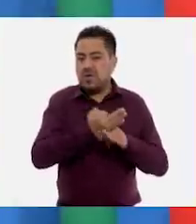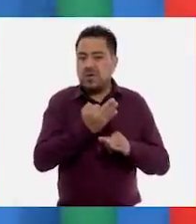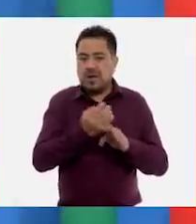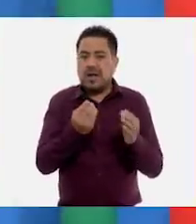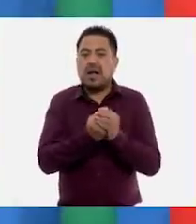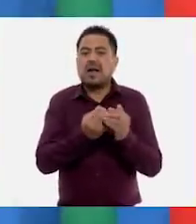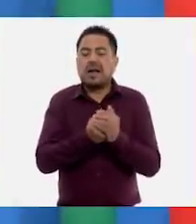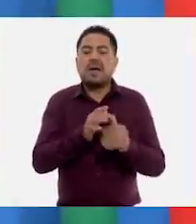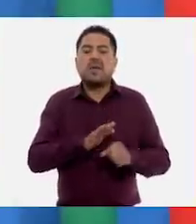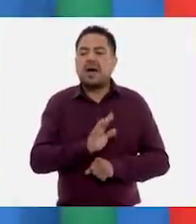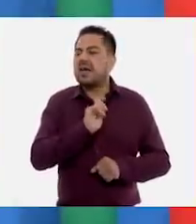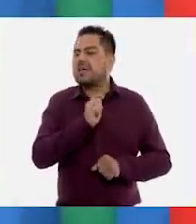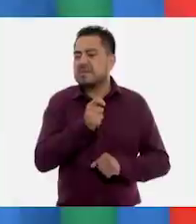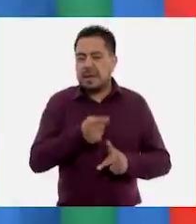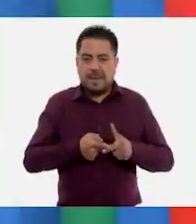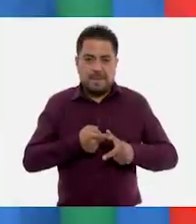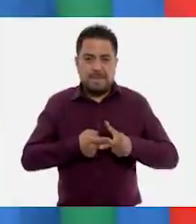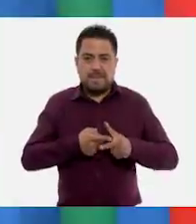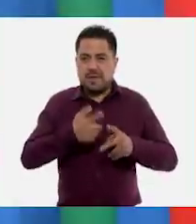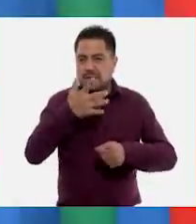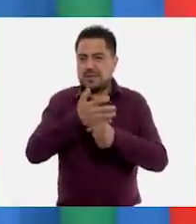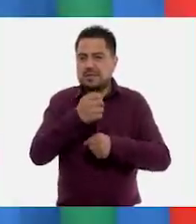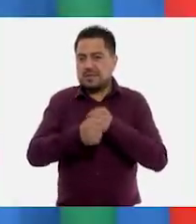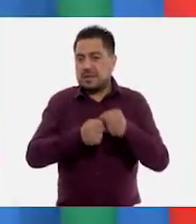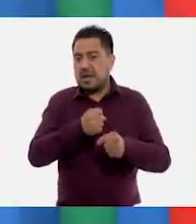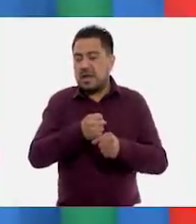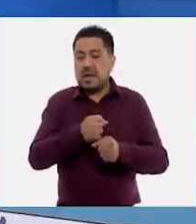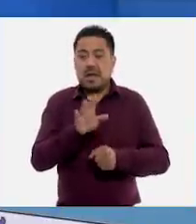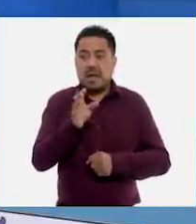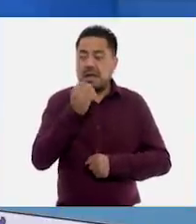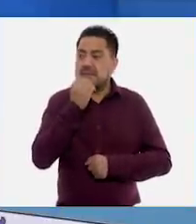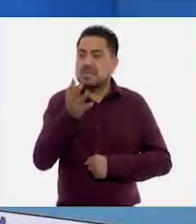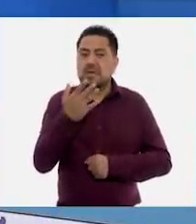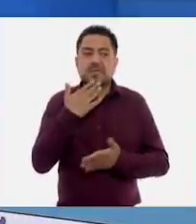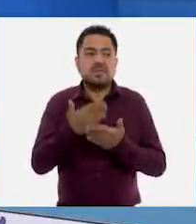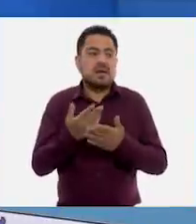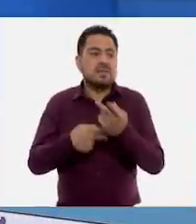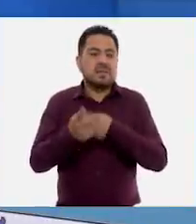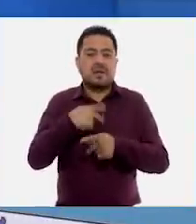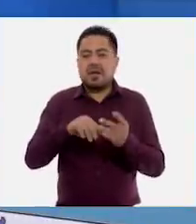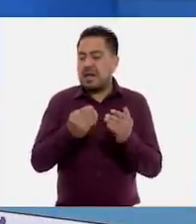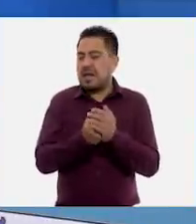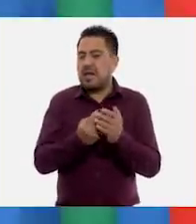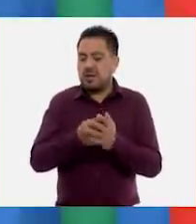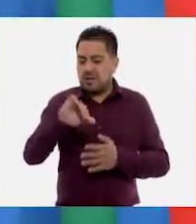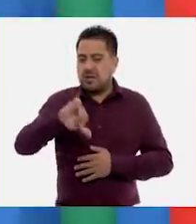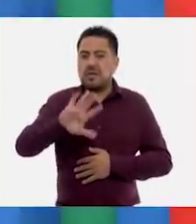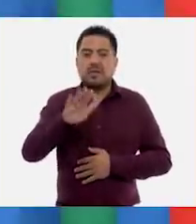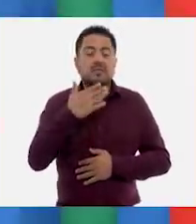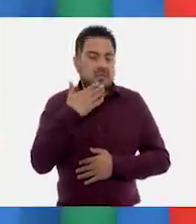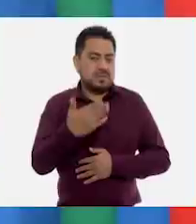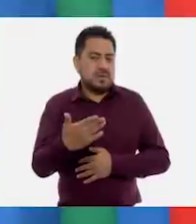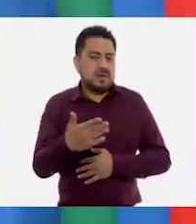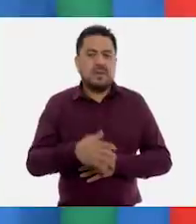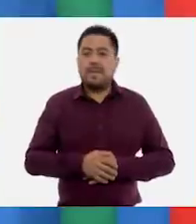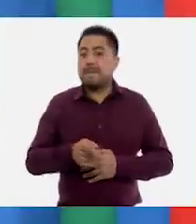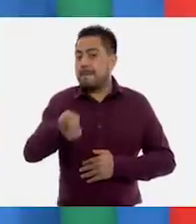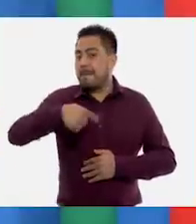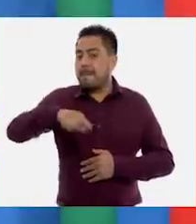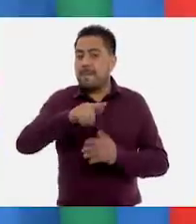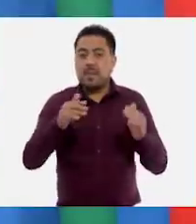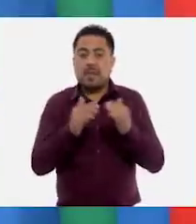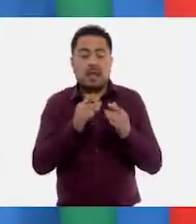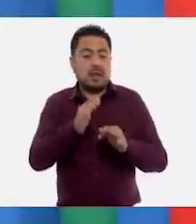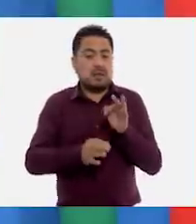de matemáticas de quinto grado. Excelente, bienvenido a nuestra clase. Muy bien, pues en casa, ¿están